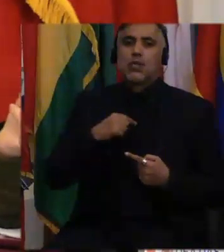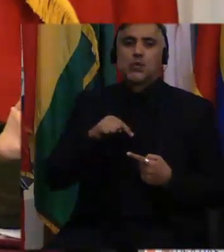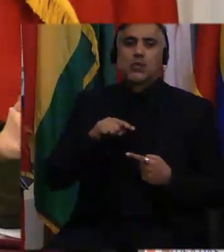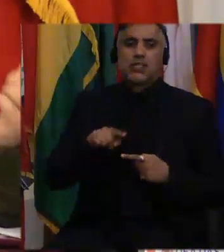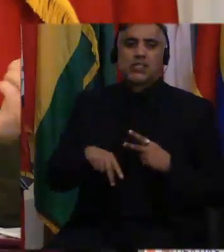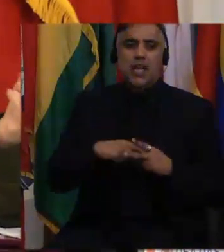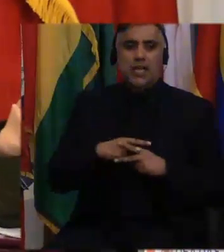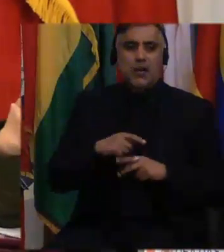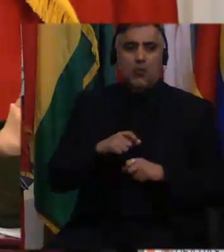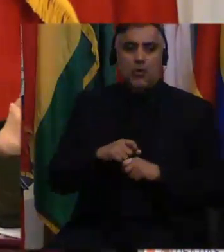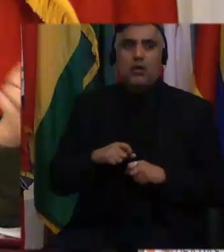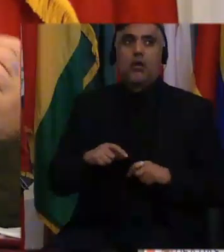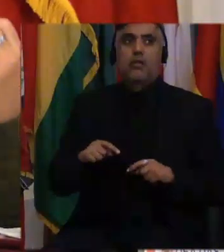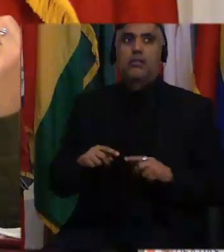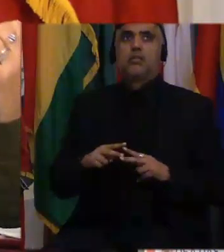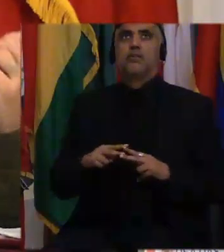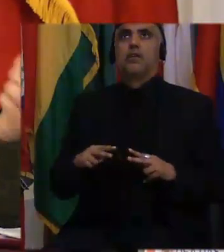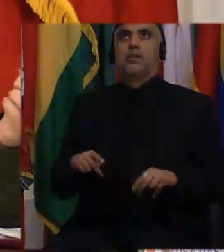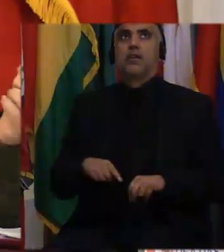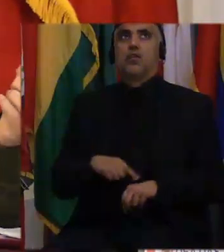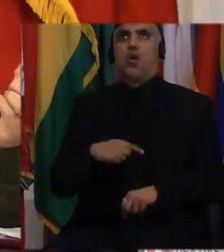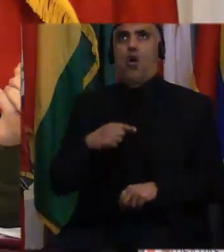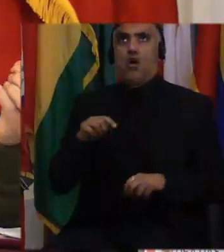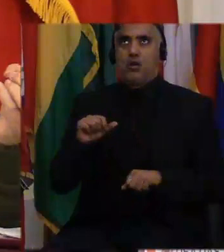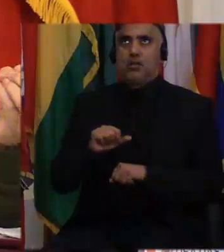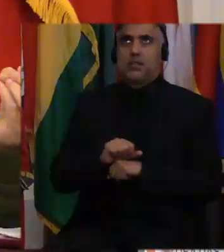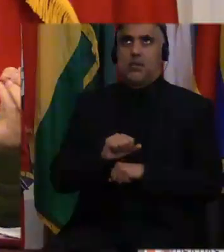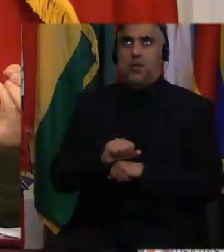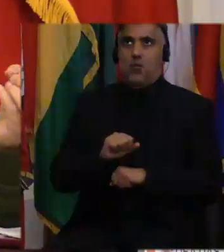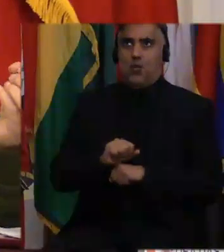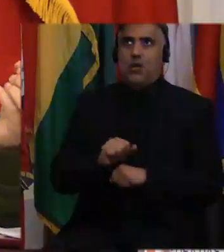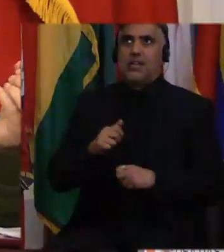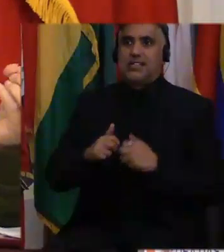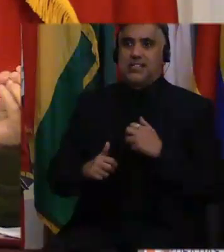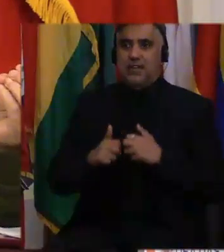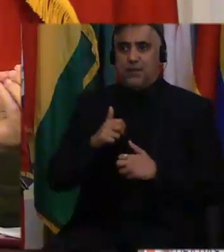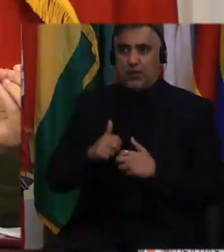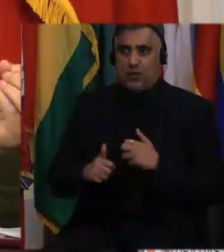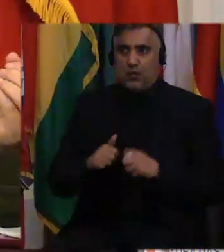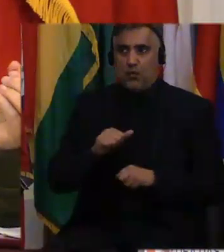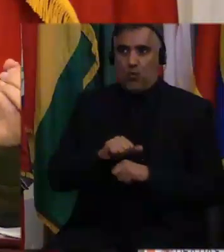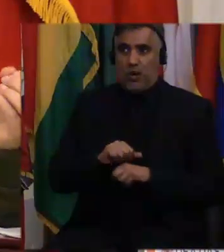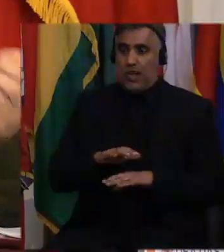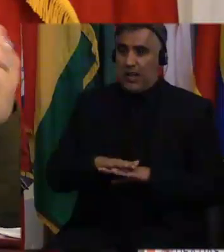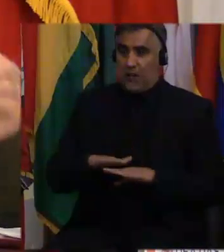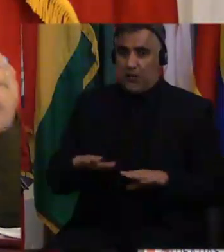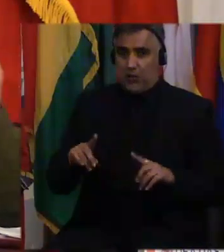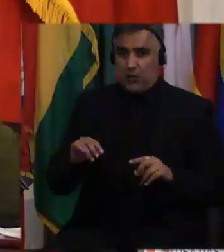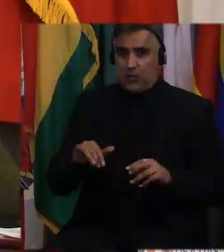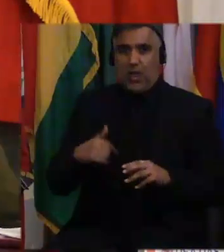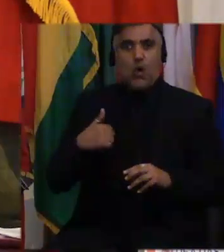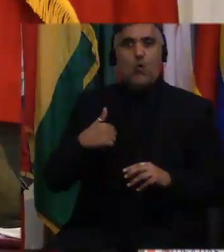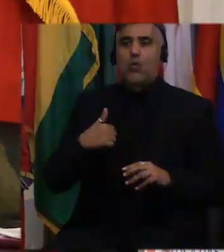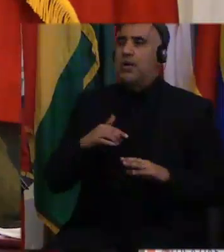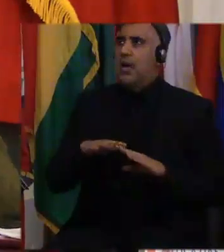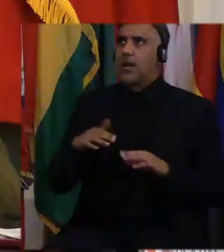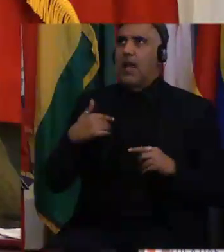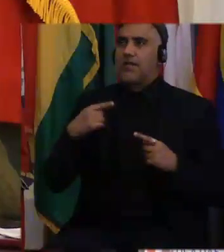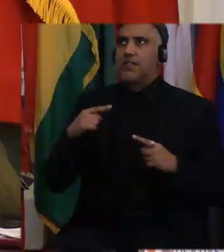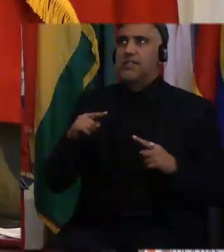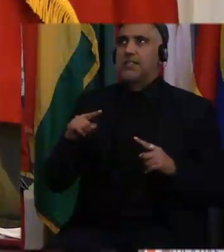repito, muy largo, muy lento de hacer y muy difícil, no vamos a tener éxito en las áreas rurales, porque ahí